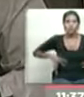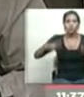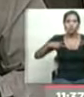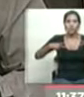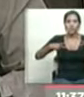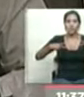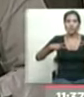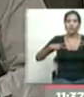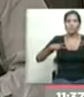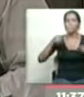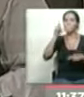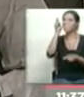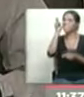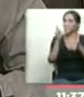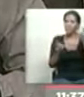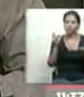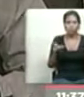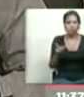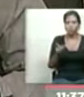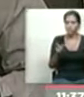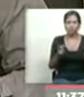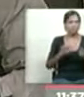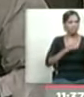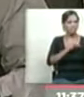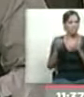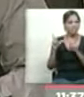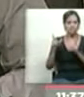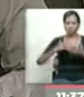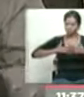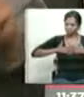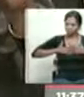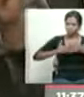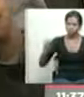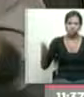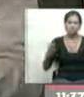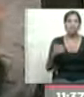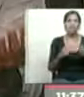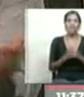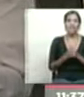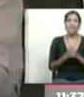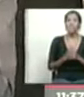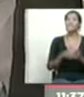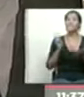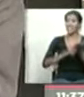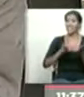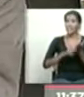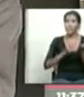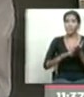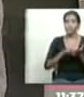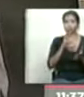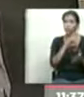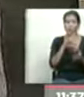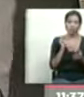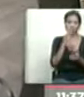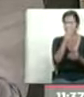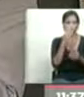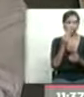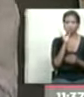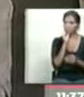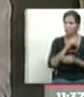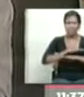personas dispuestas al sacrificio, al altruismo verdadero, no al de George Soros, sino,